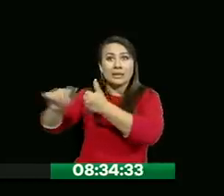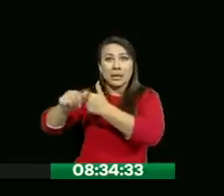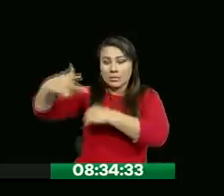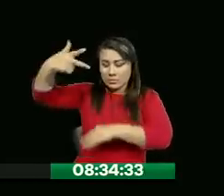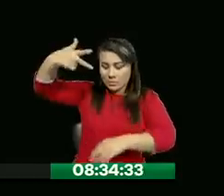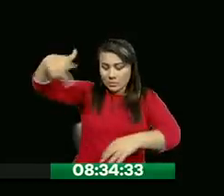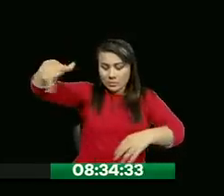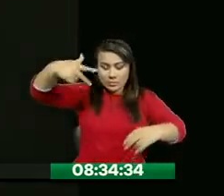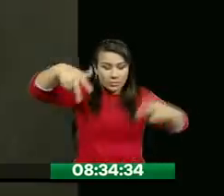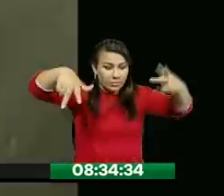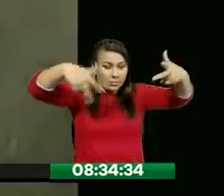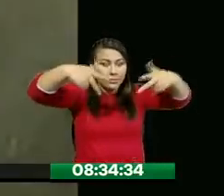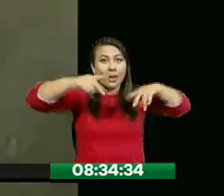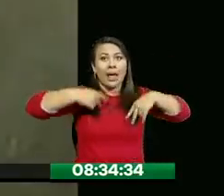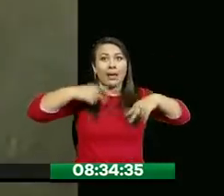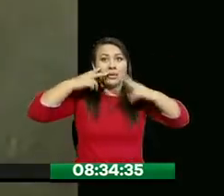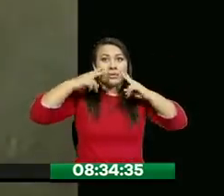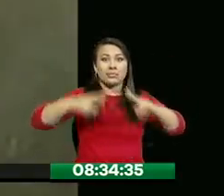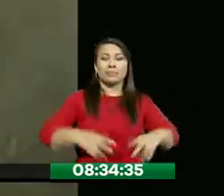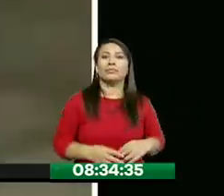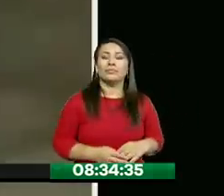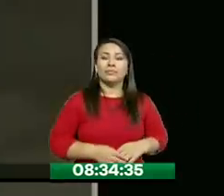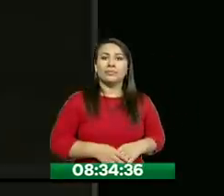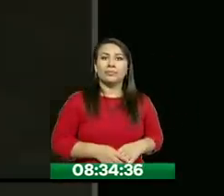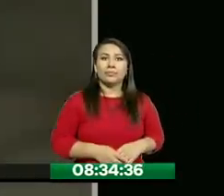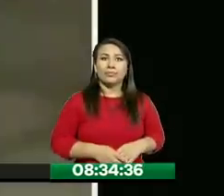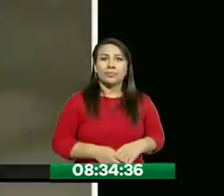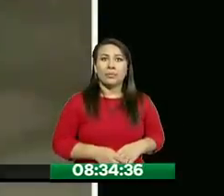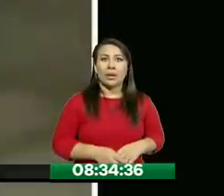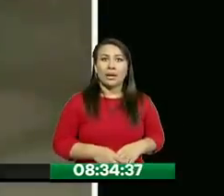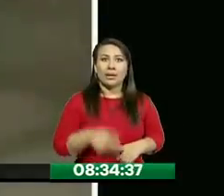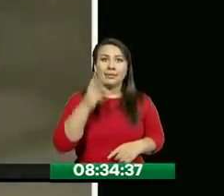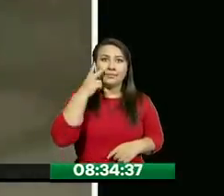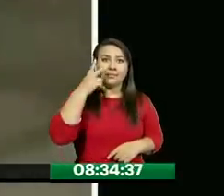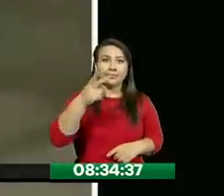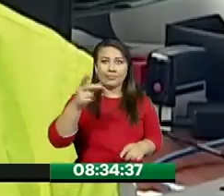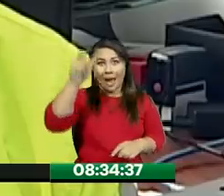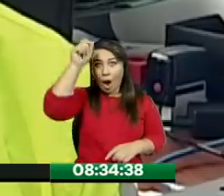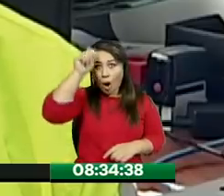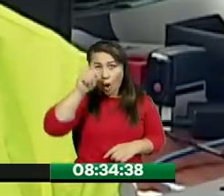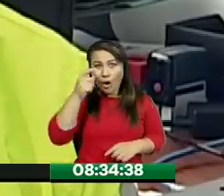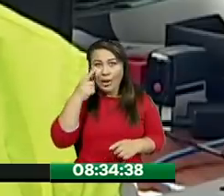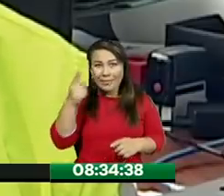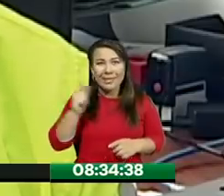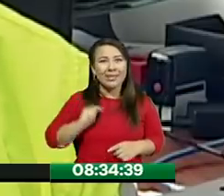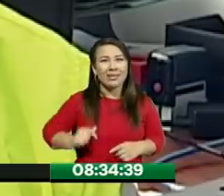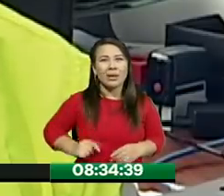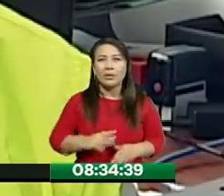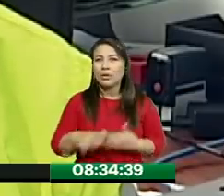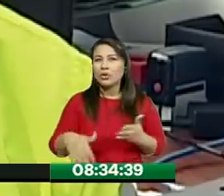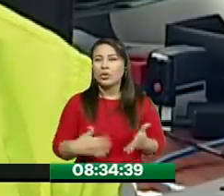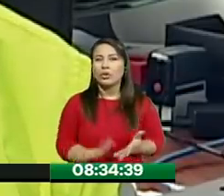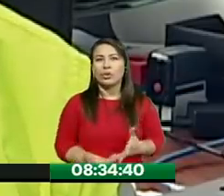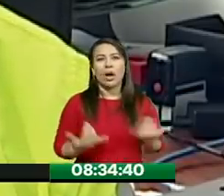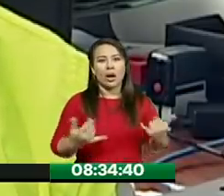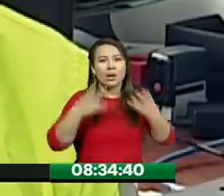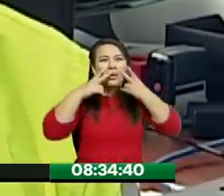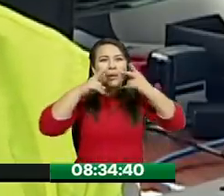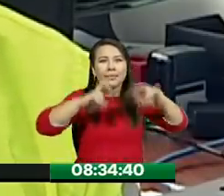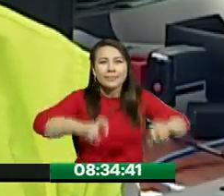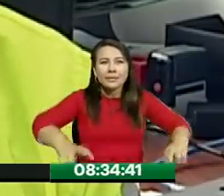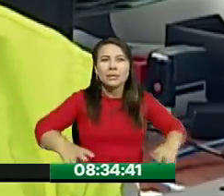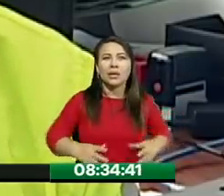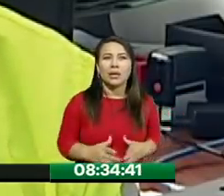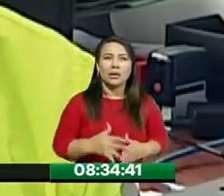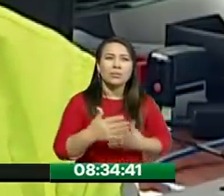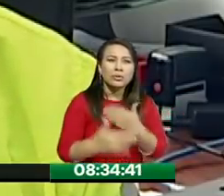esa prueba o esta inspección que ustedes les realizan para este censo? Bueno, dado que es un censo, estamos primero identificando al